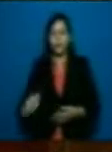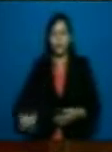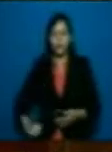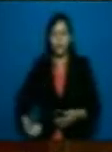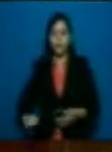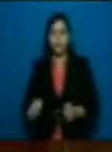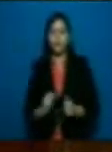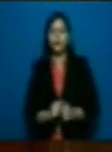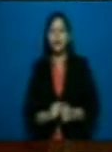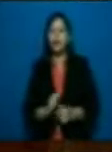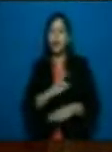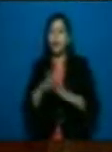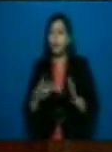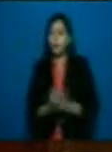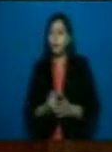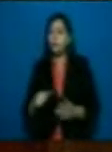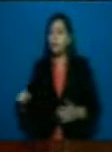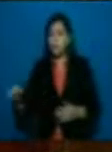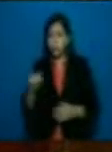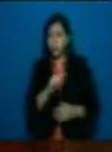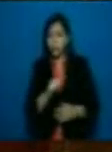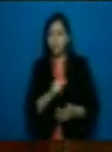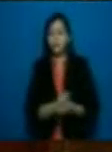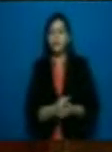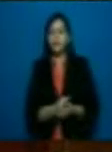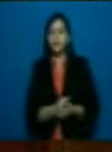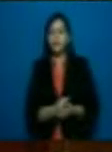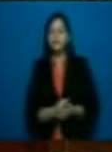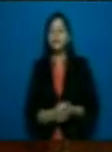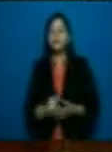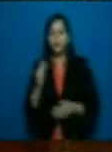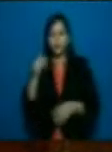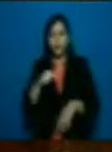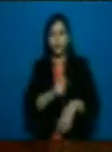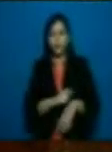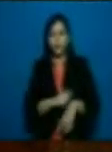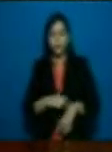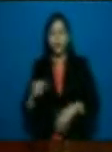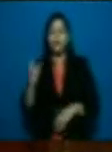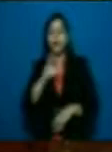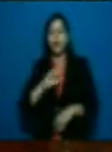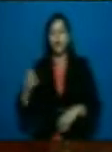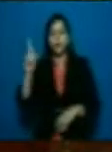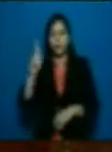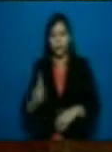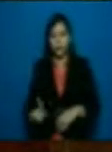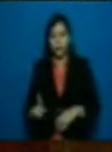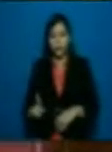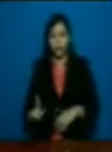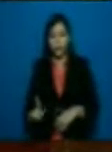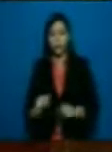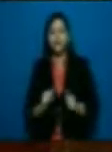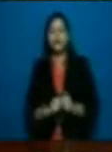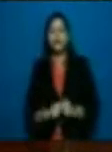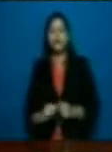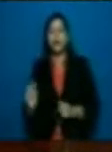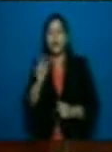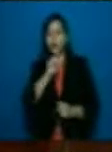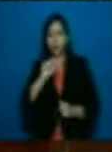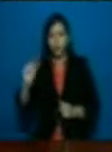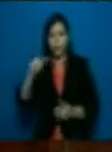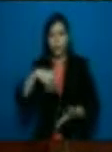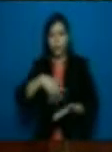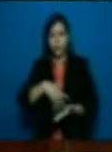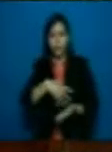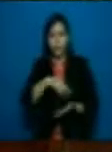reciban en nombre de la asamblea legislativa de la república de costa rica y en nombre del pueblo de